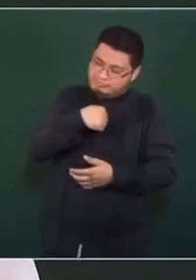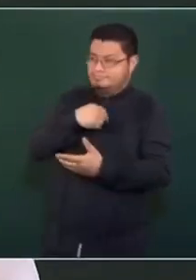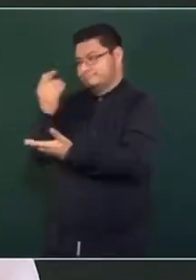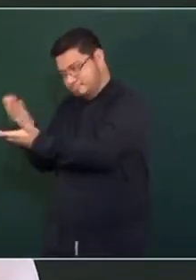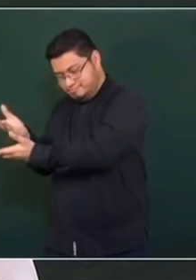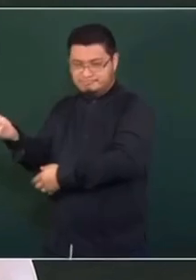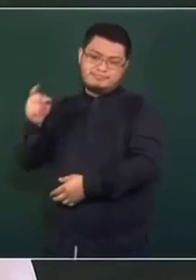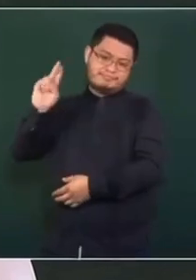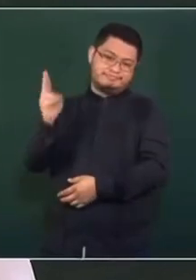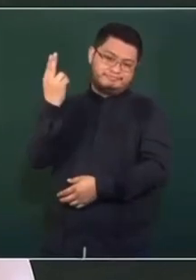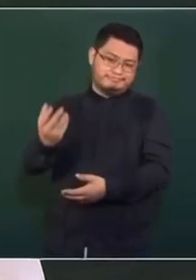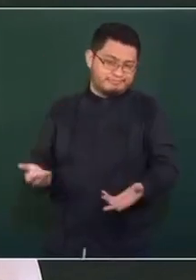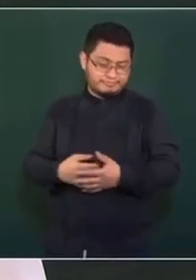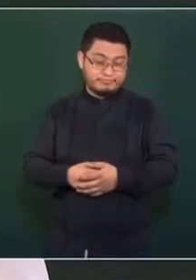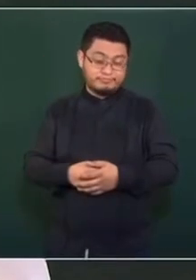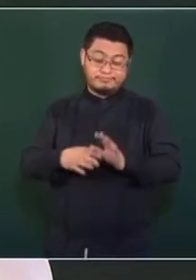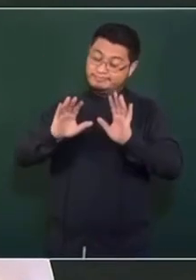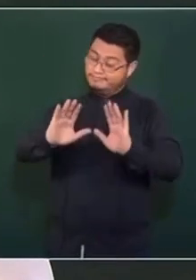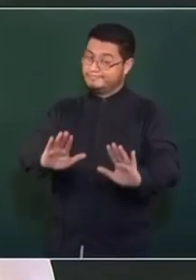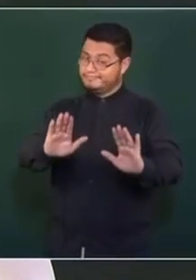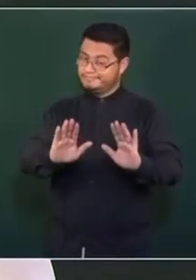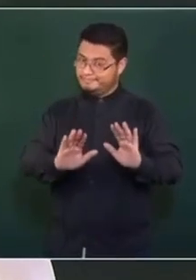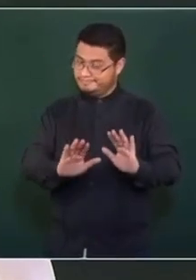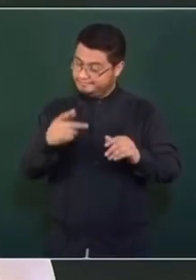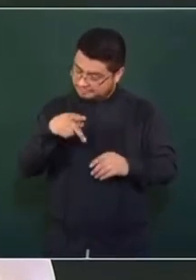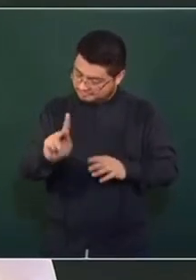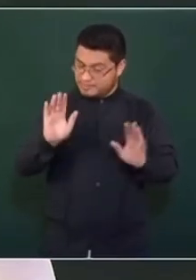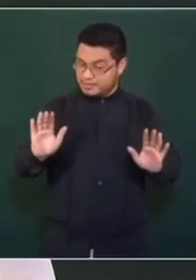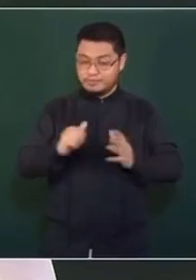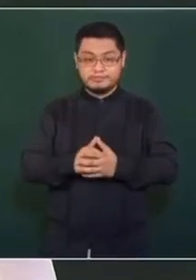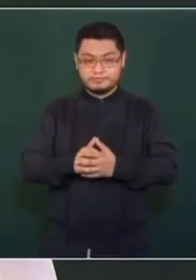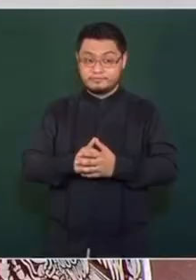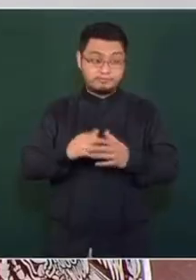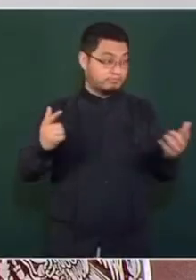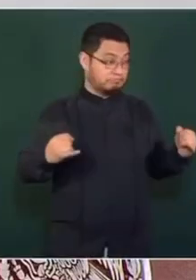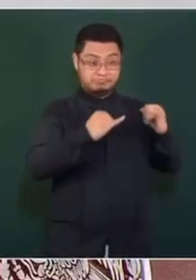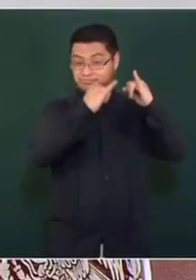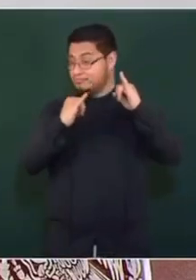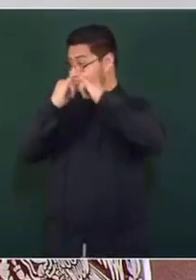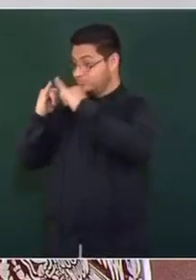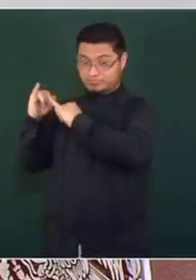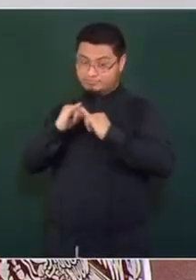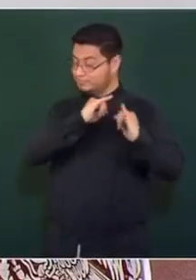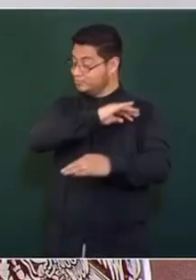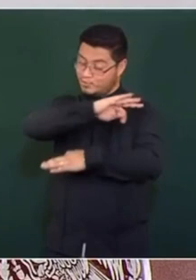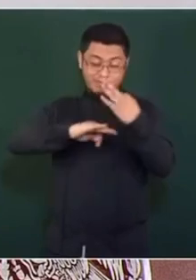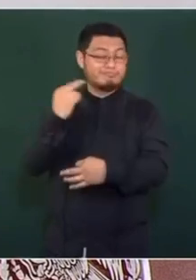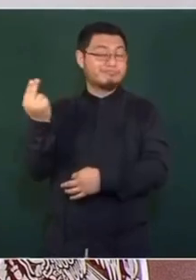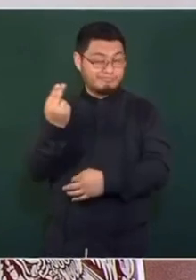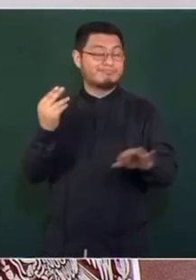la UNAM. Sin embargo, todas las instituciones requieren renovarse.